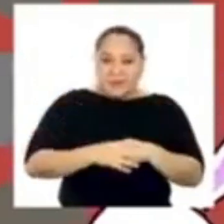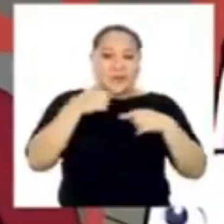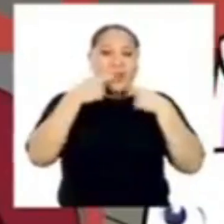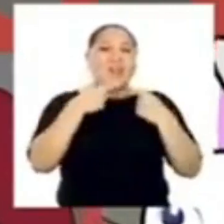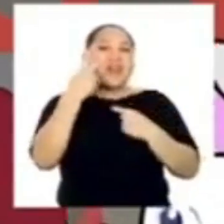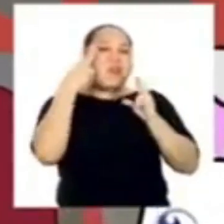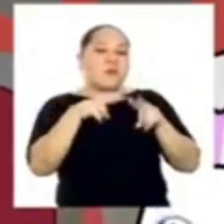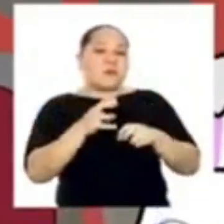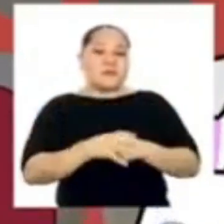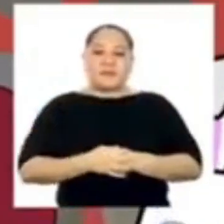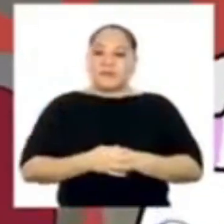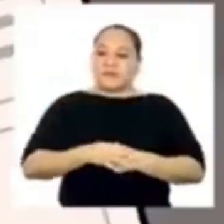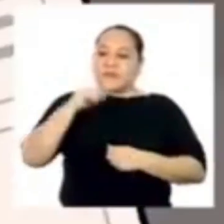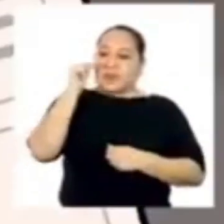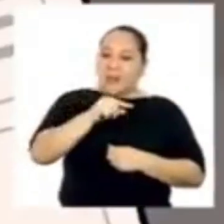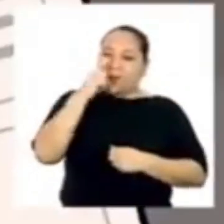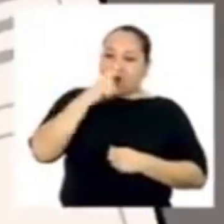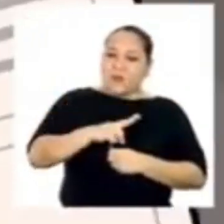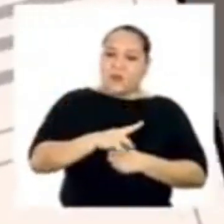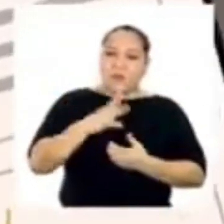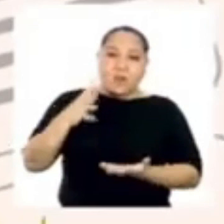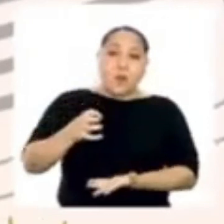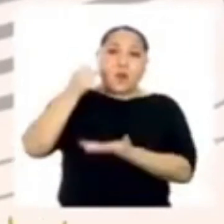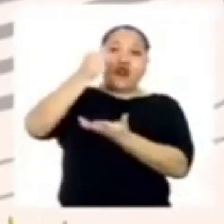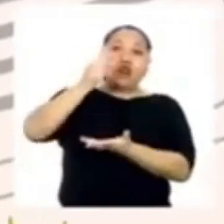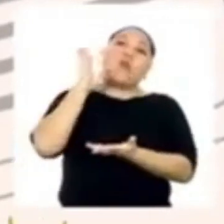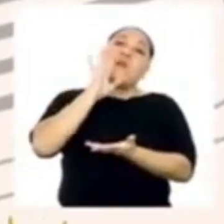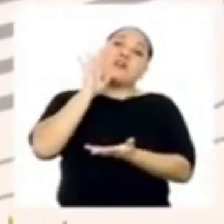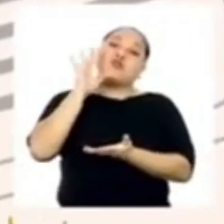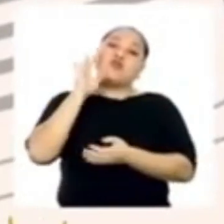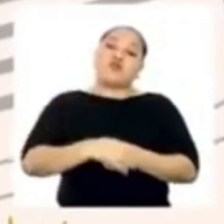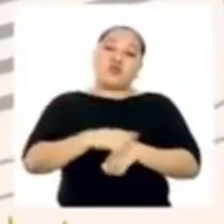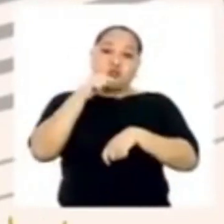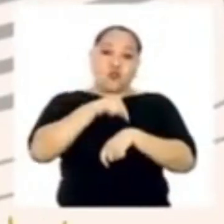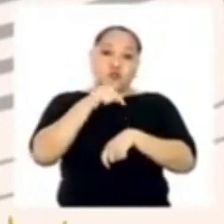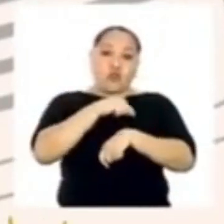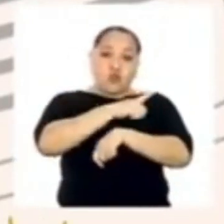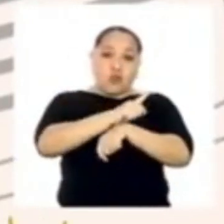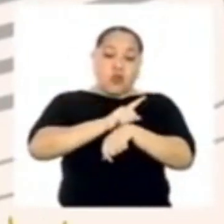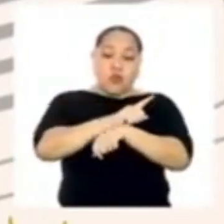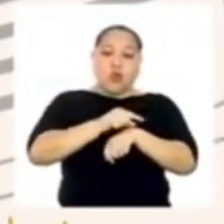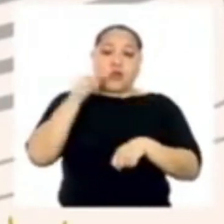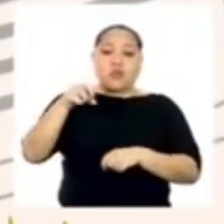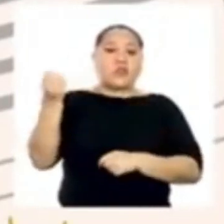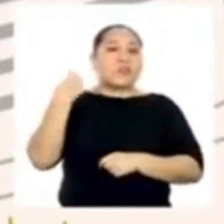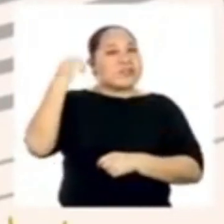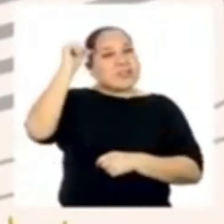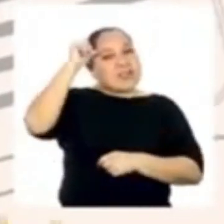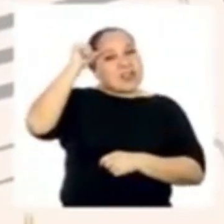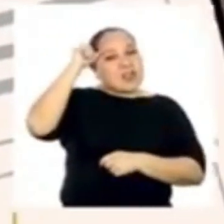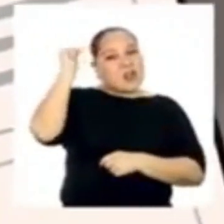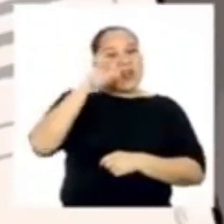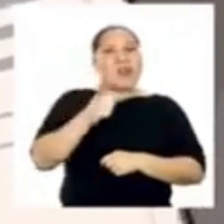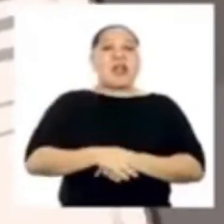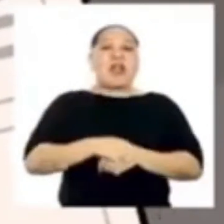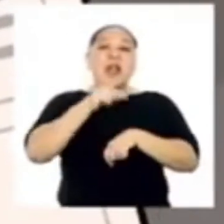A ver. Cuéntame, ¿qué ves? Aquí veo una bolsa de basura y un reloj, el cual